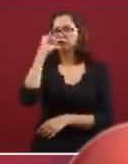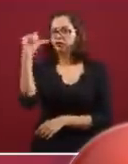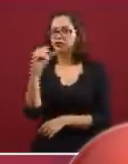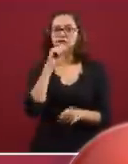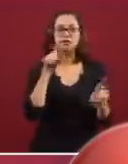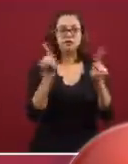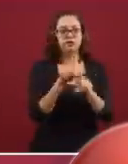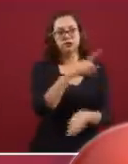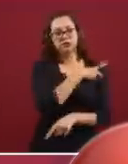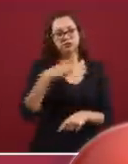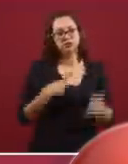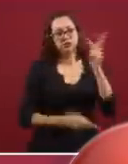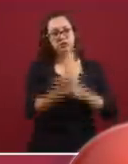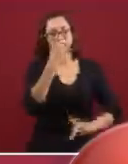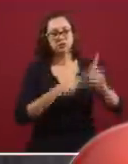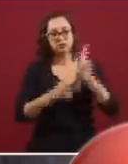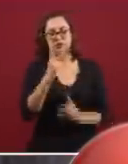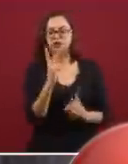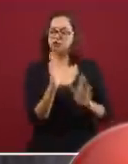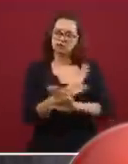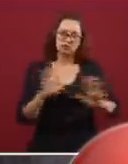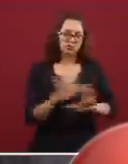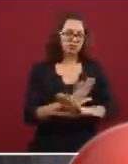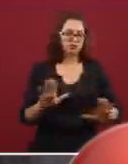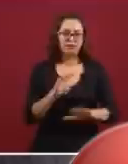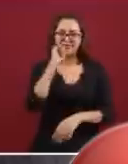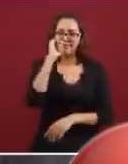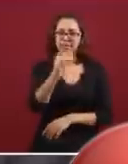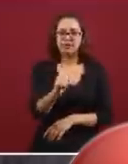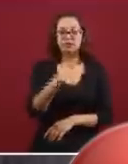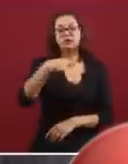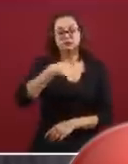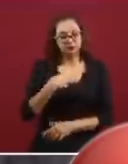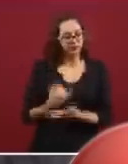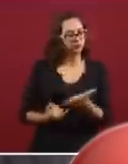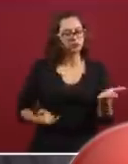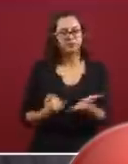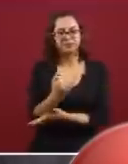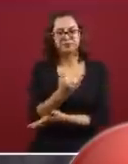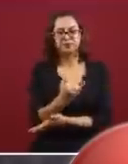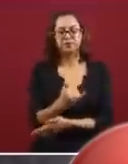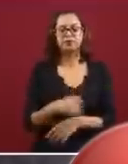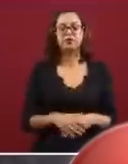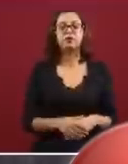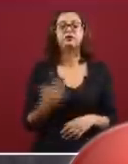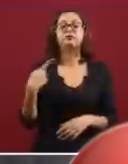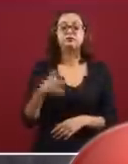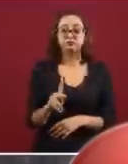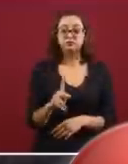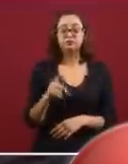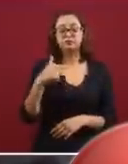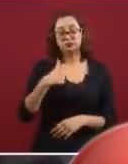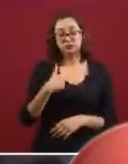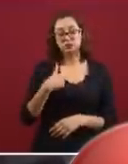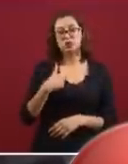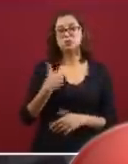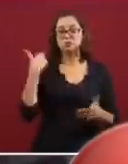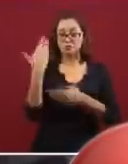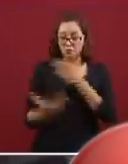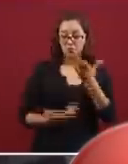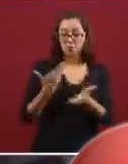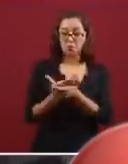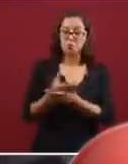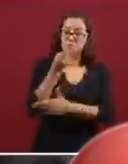déficit, que no aumente la deuda. Y estoy seguro que el presupuesto que enviamos